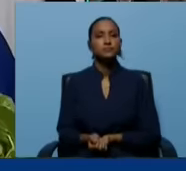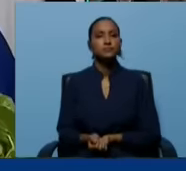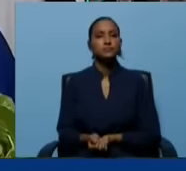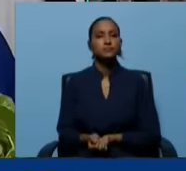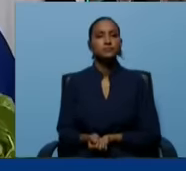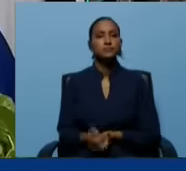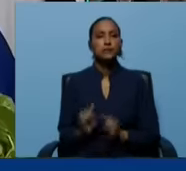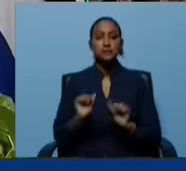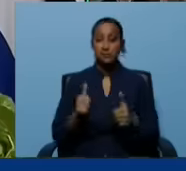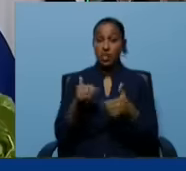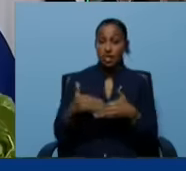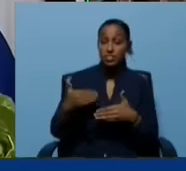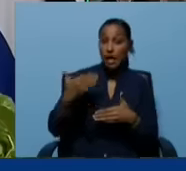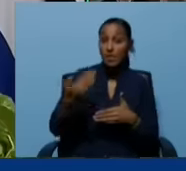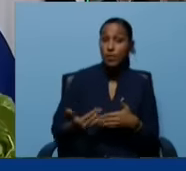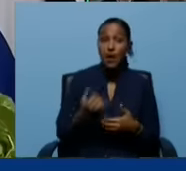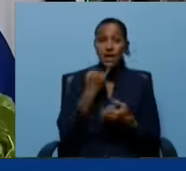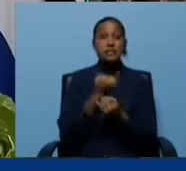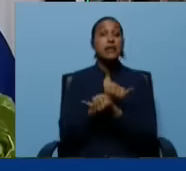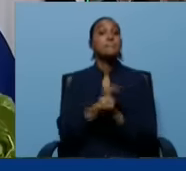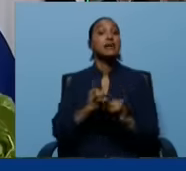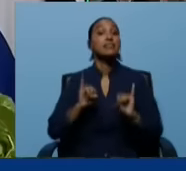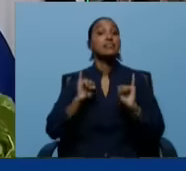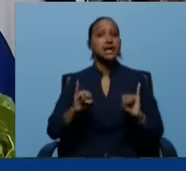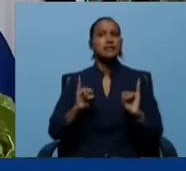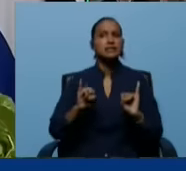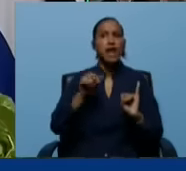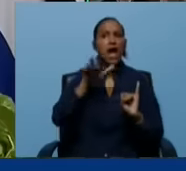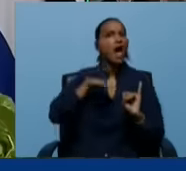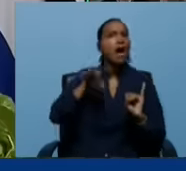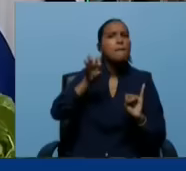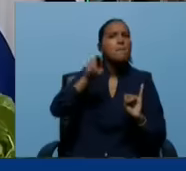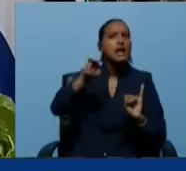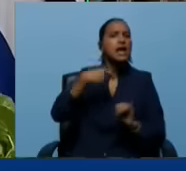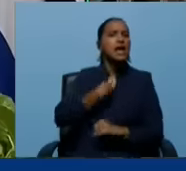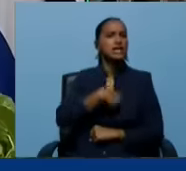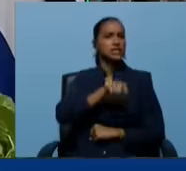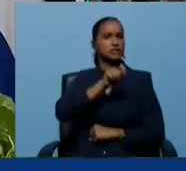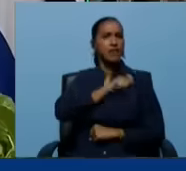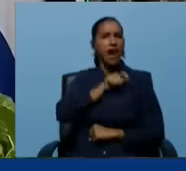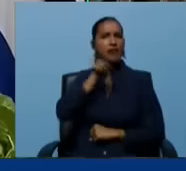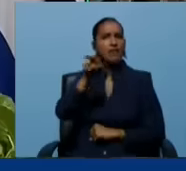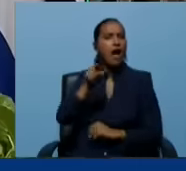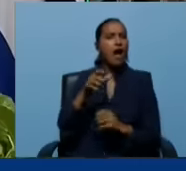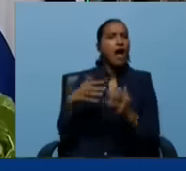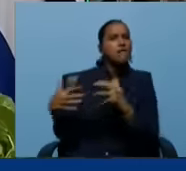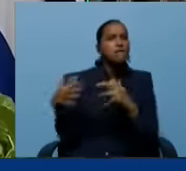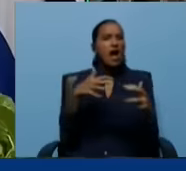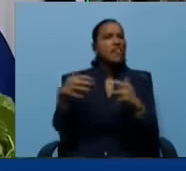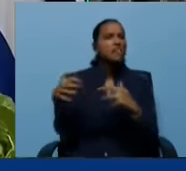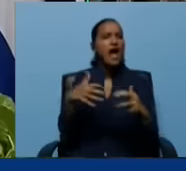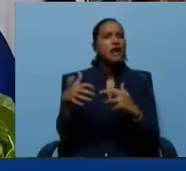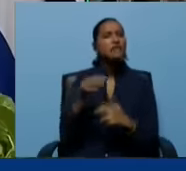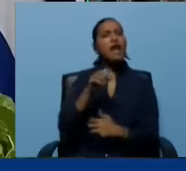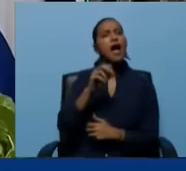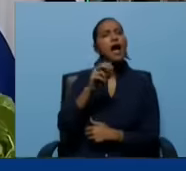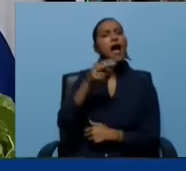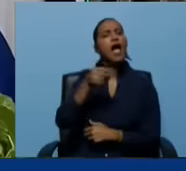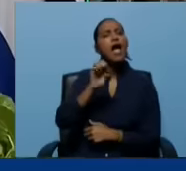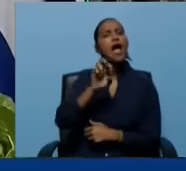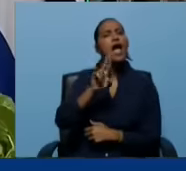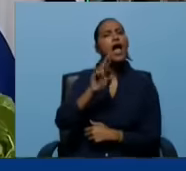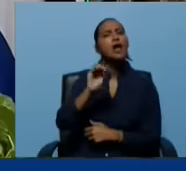la independencia de España, de las batallas heroicas del más